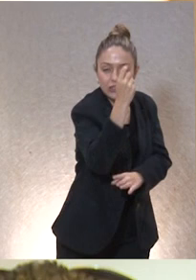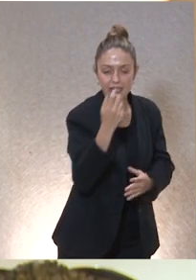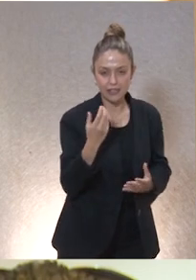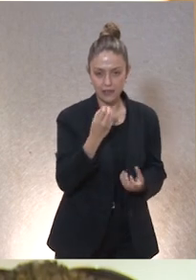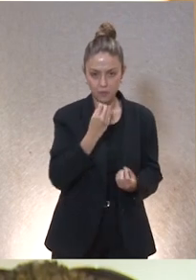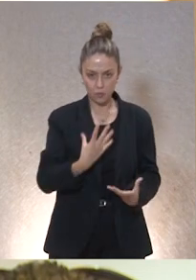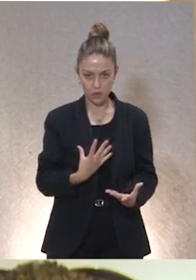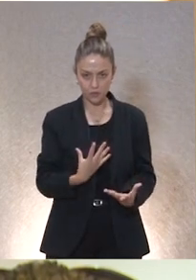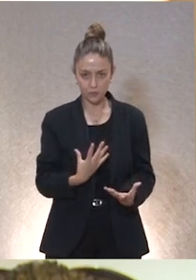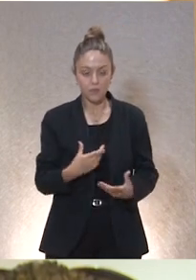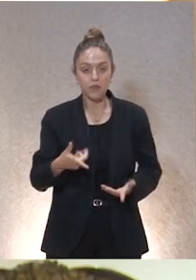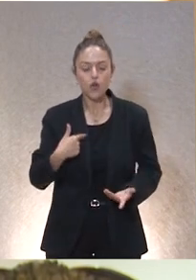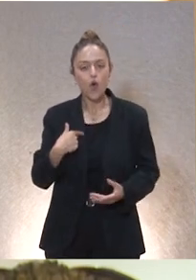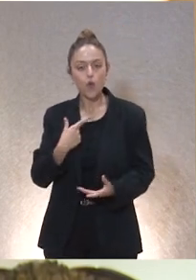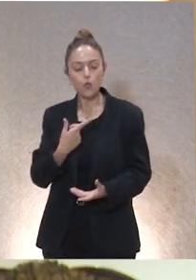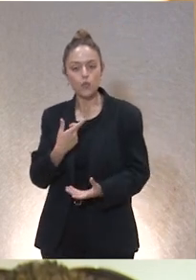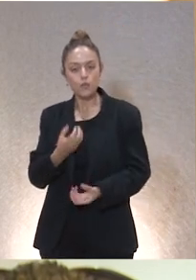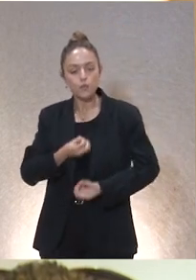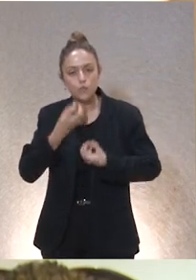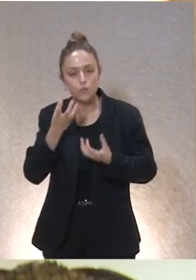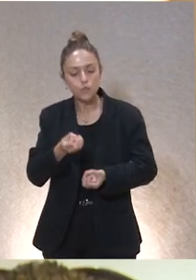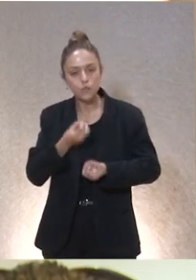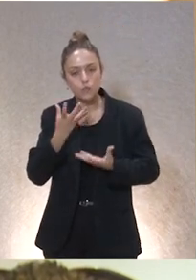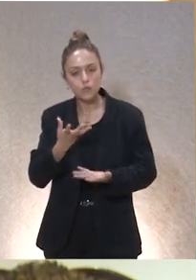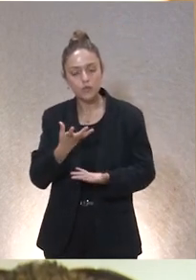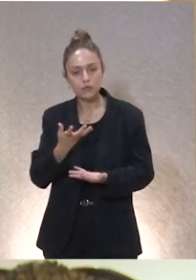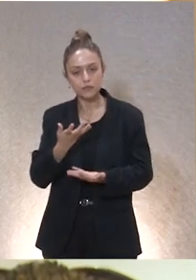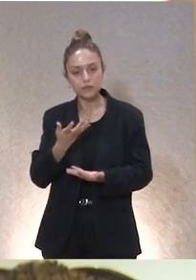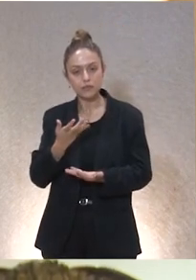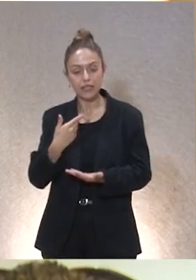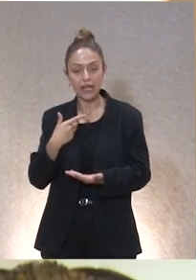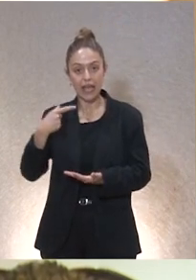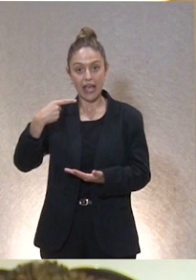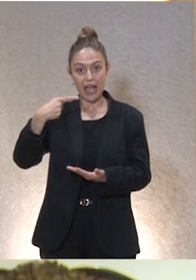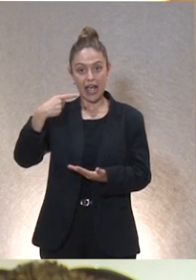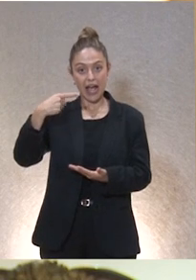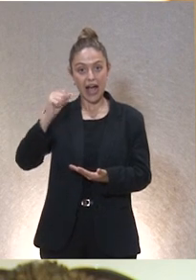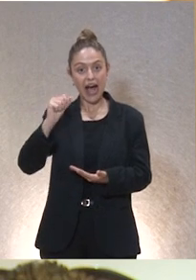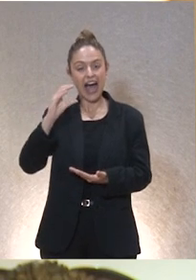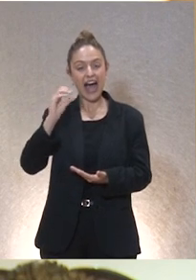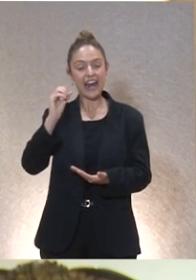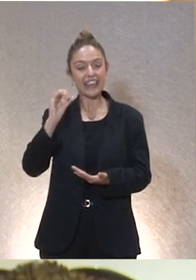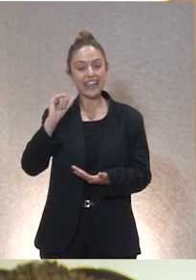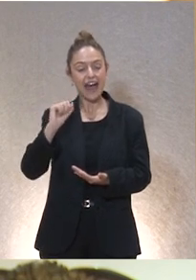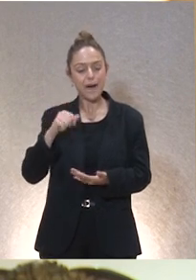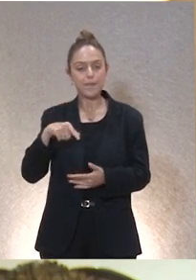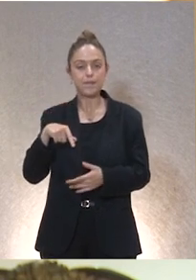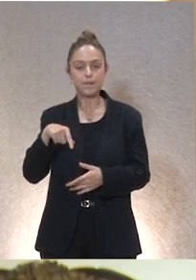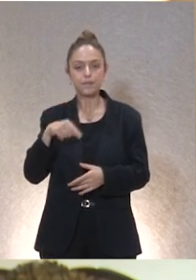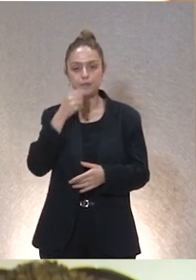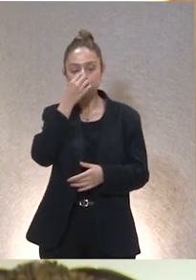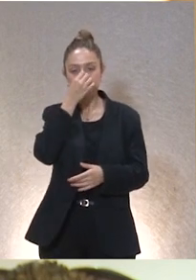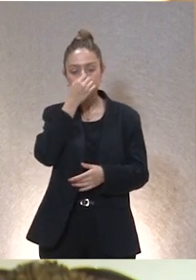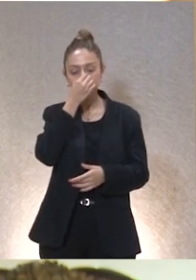hago mí un comentario precisamente de de Gabriel García Márquez que resumió el temario de ese